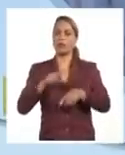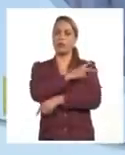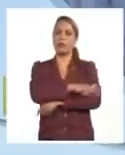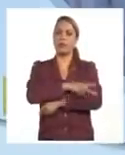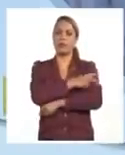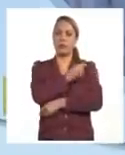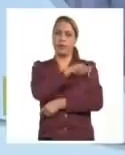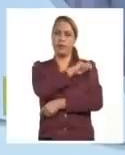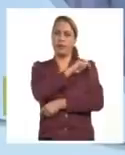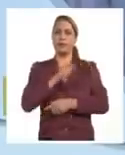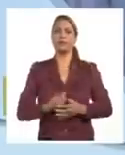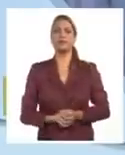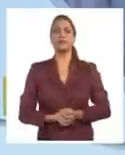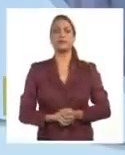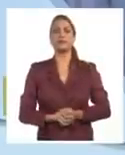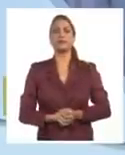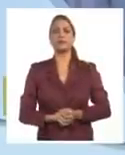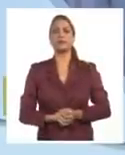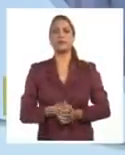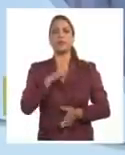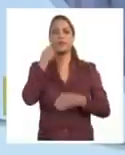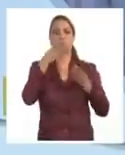nacionalidad. Los fallecidos